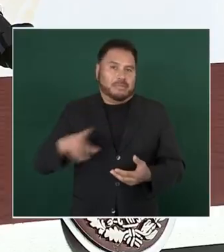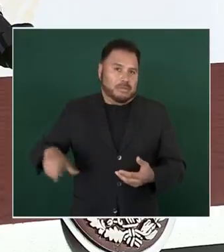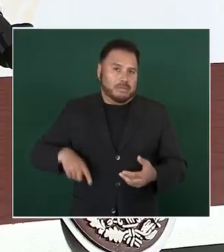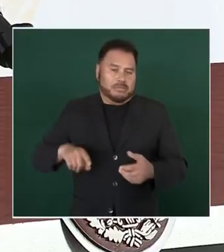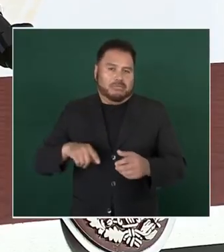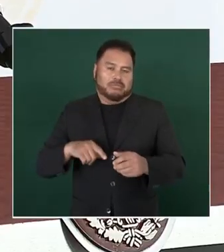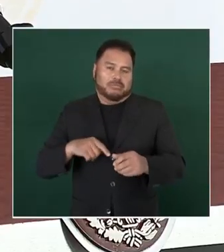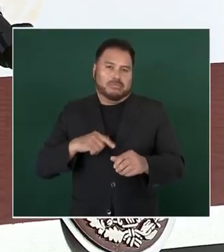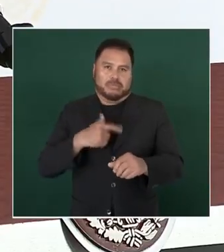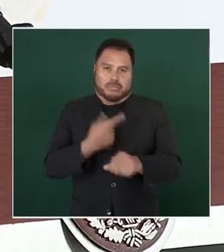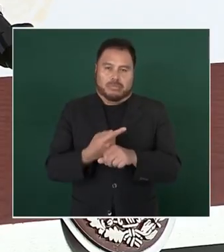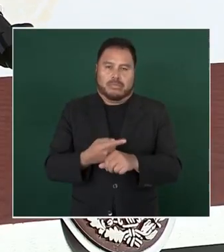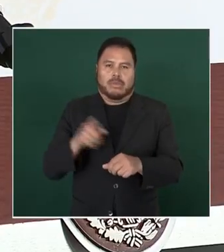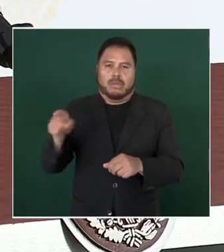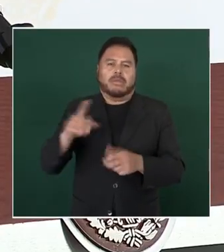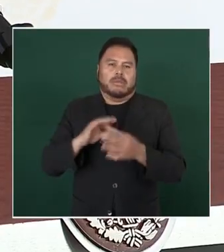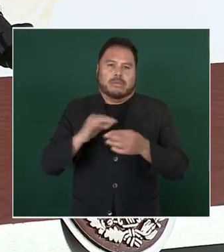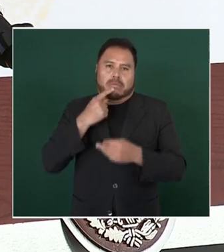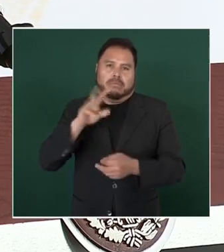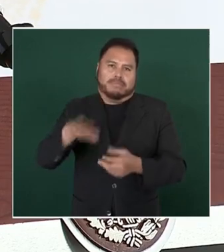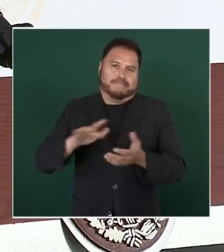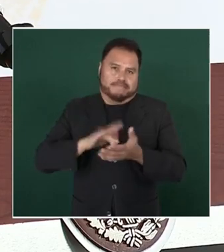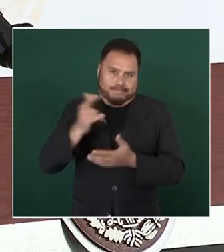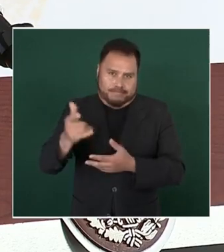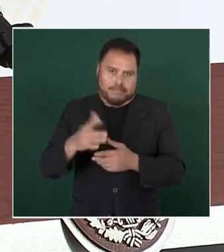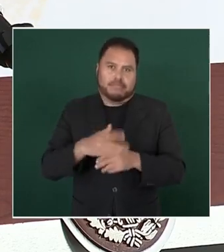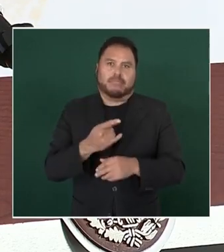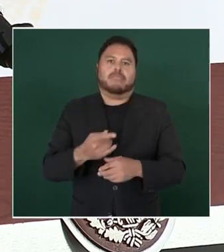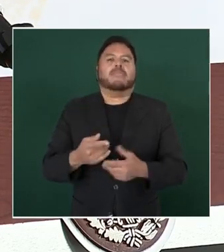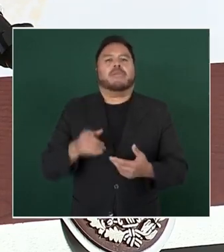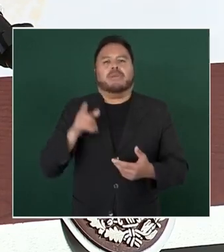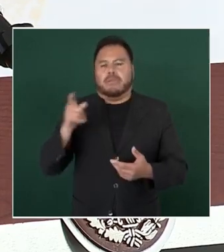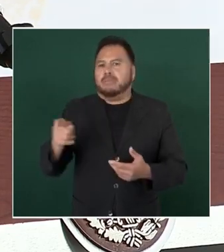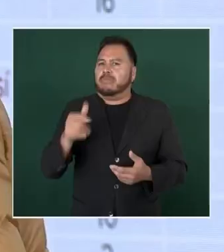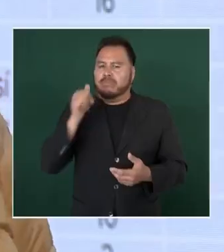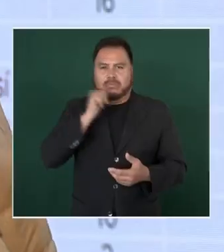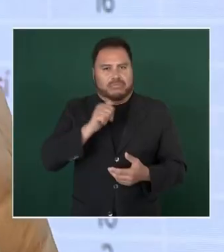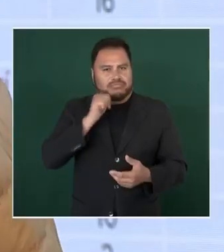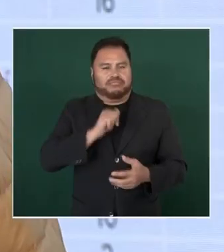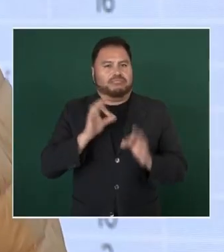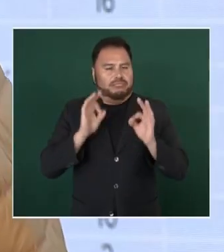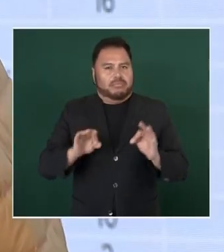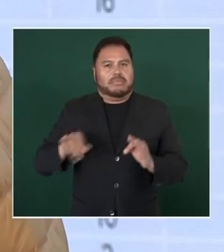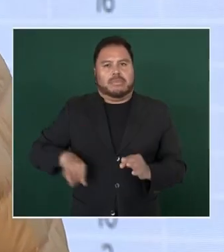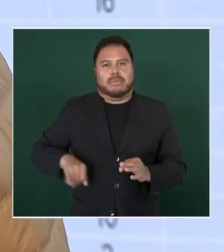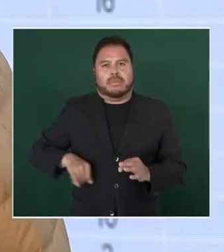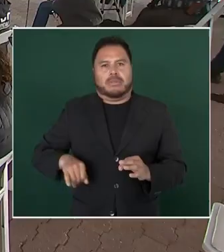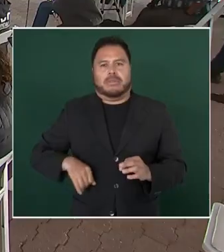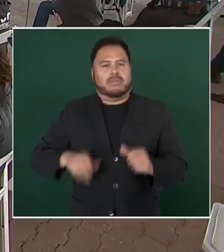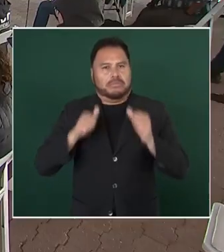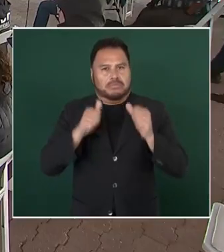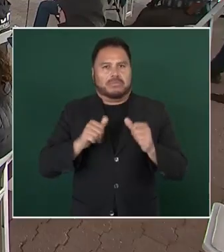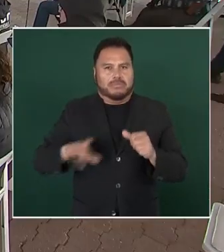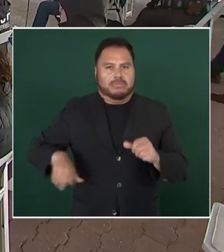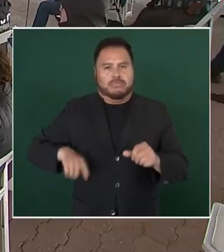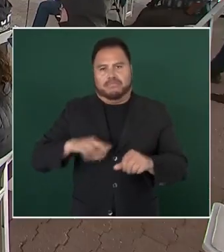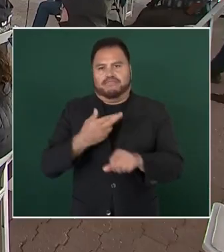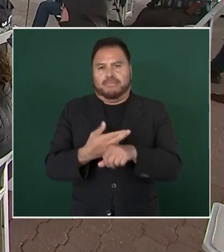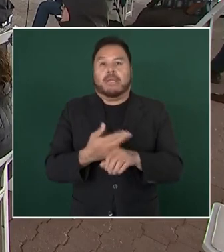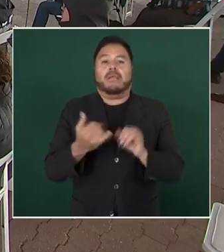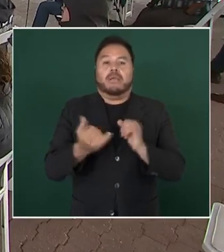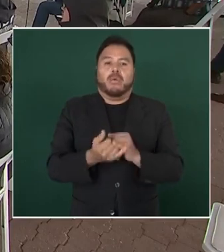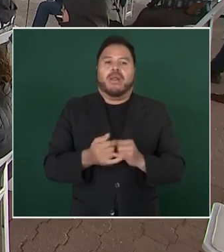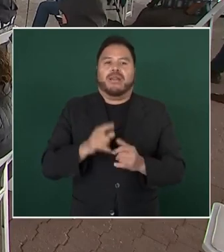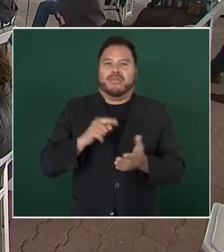este programa y pues que está estas tres entidades que se ven aquí, Tamaulipas, Chihuahua